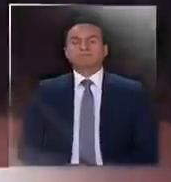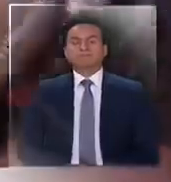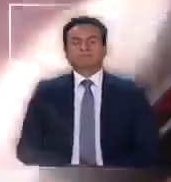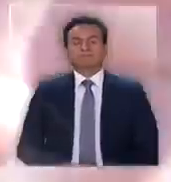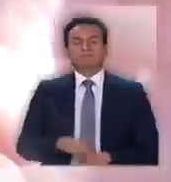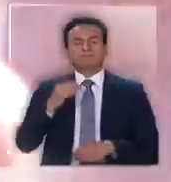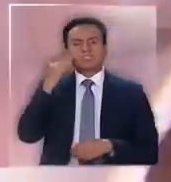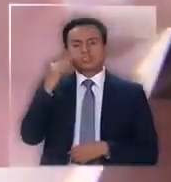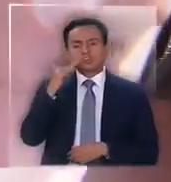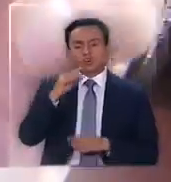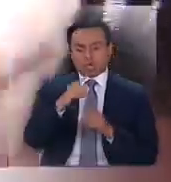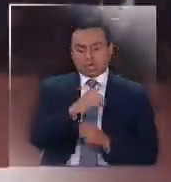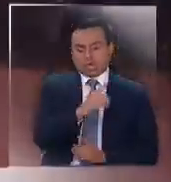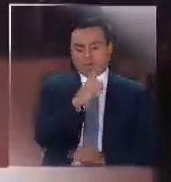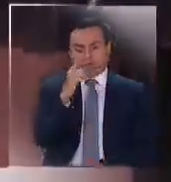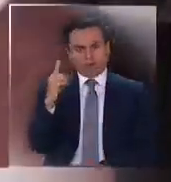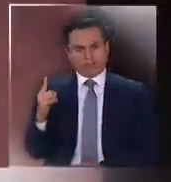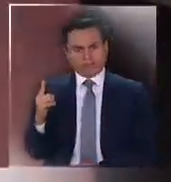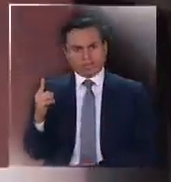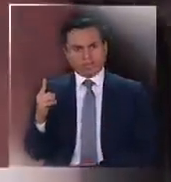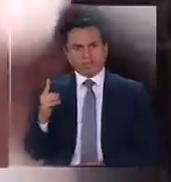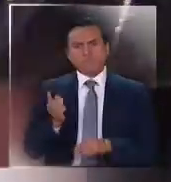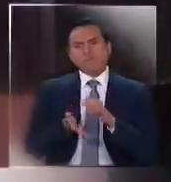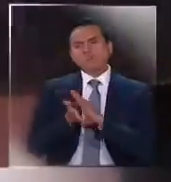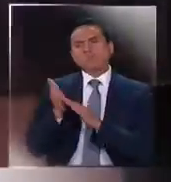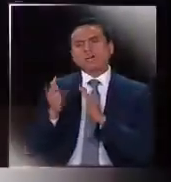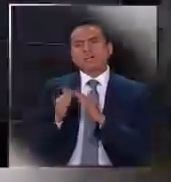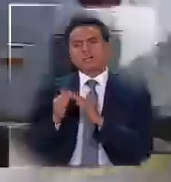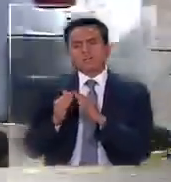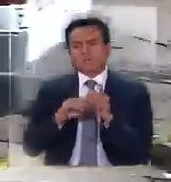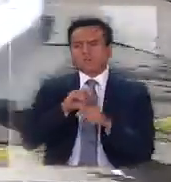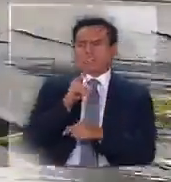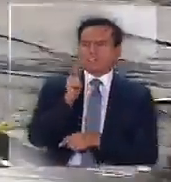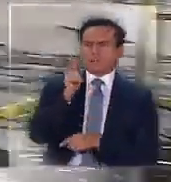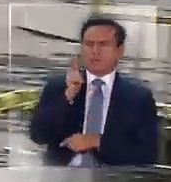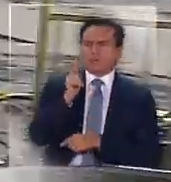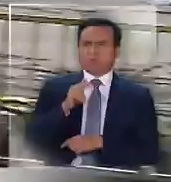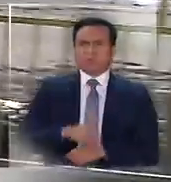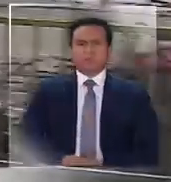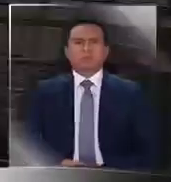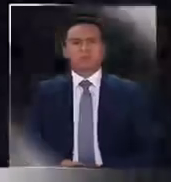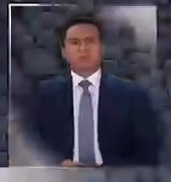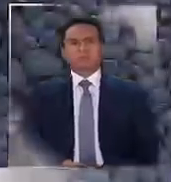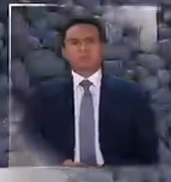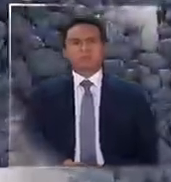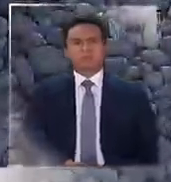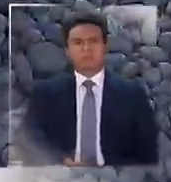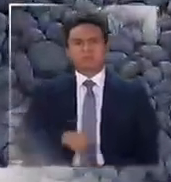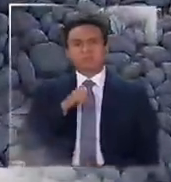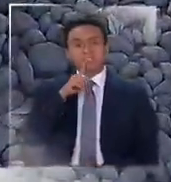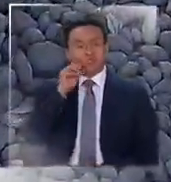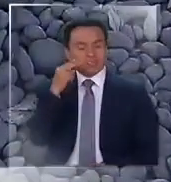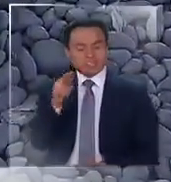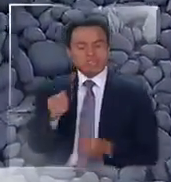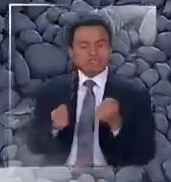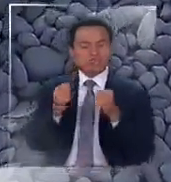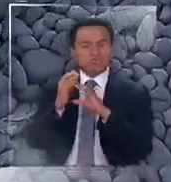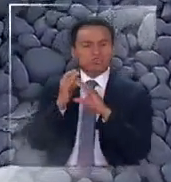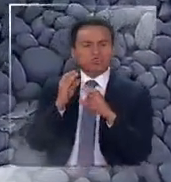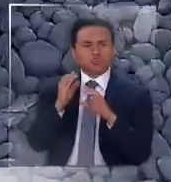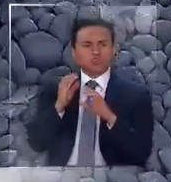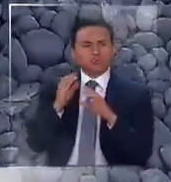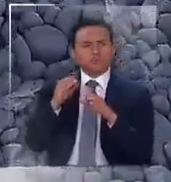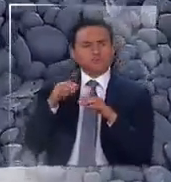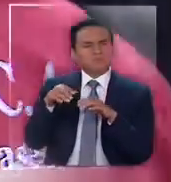El niño se devuelve y le fue a su casa, volvió y le disparó. El tío, el furgón, gritaba, me dio en